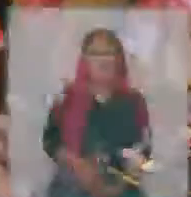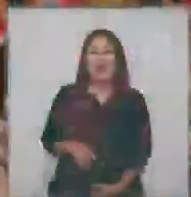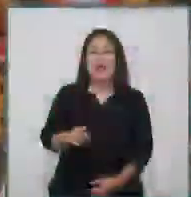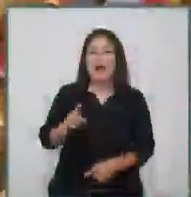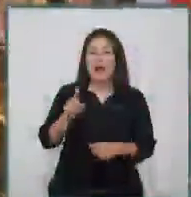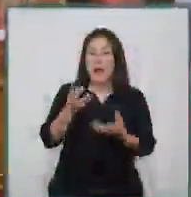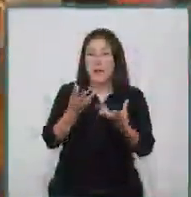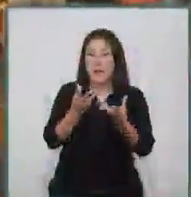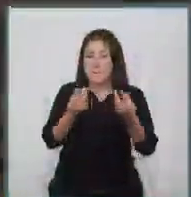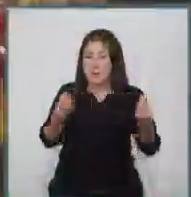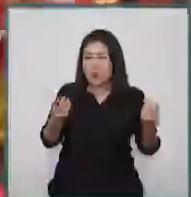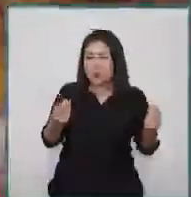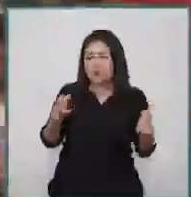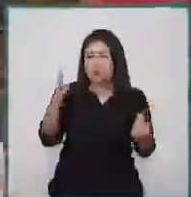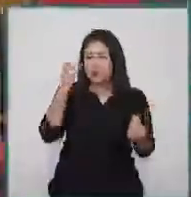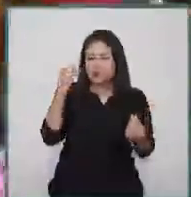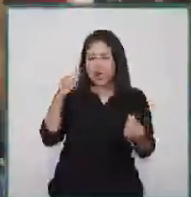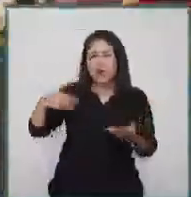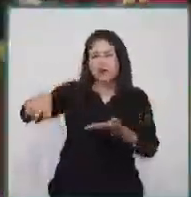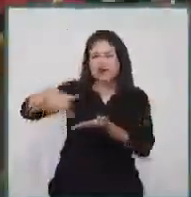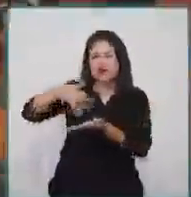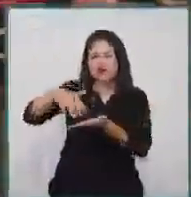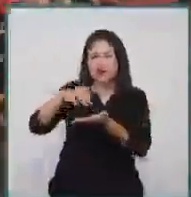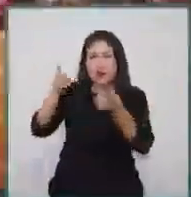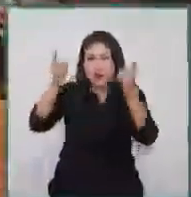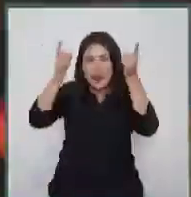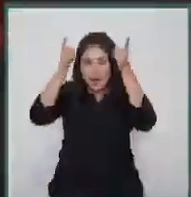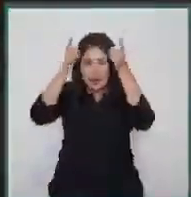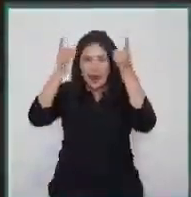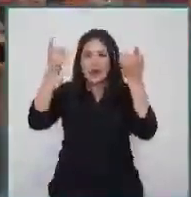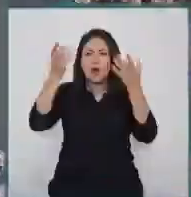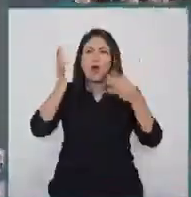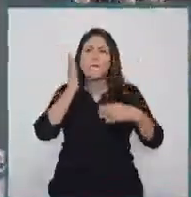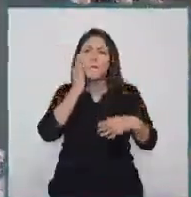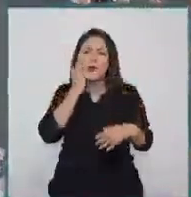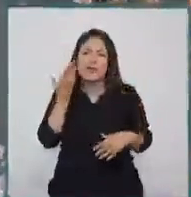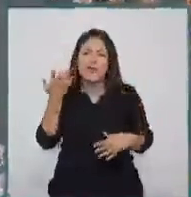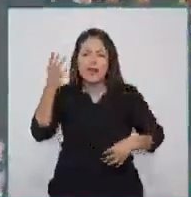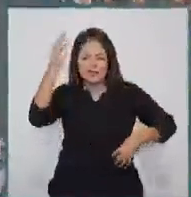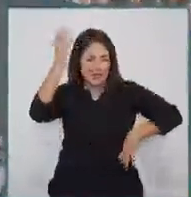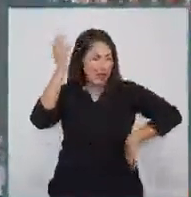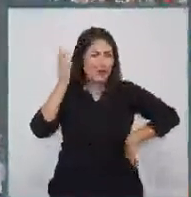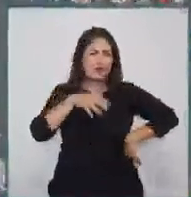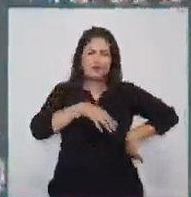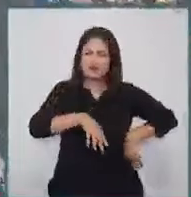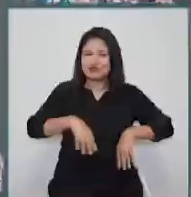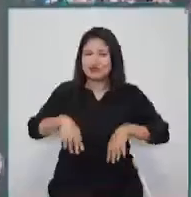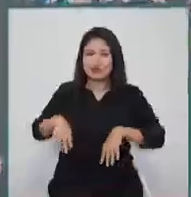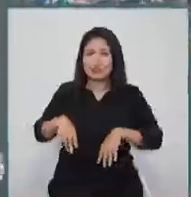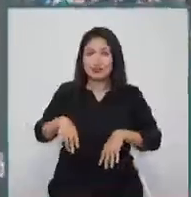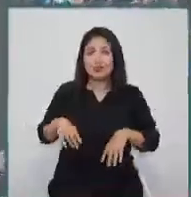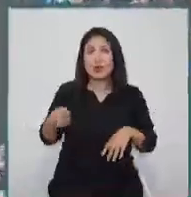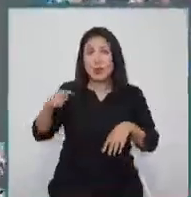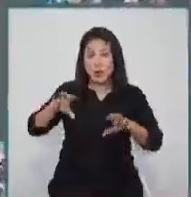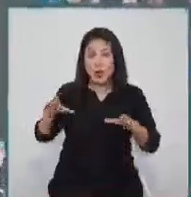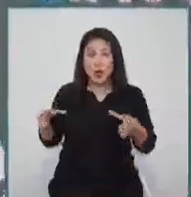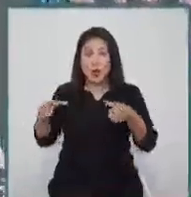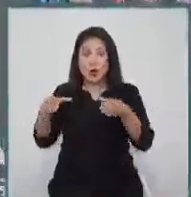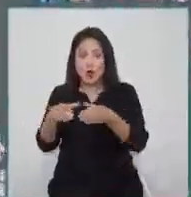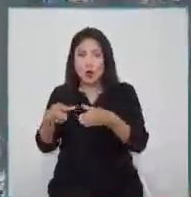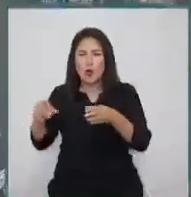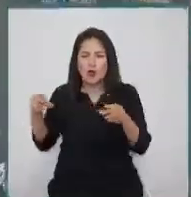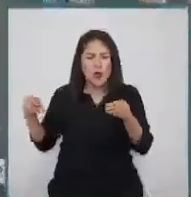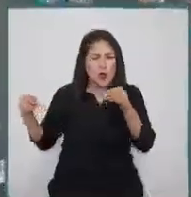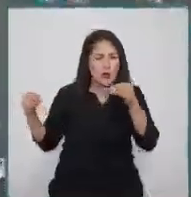Como muchos saben, las danzas más representativas son la diablada, morenada y caporales. Los sicuris